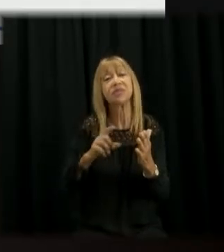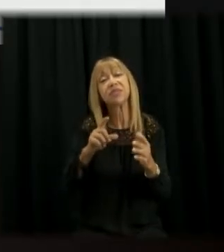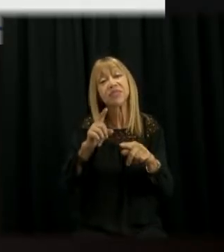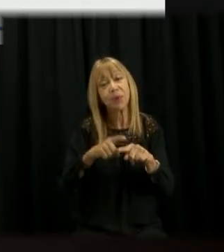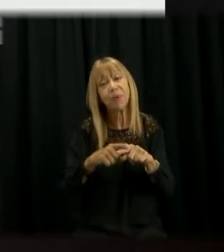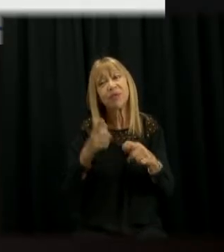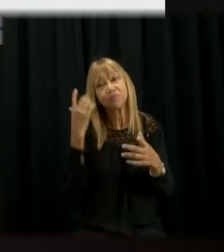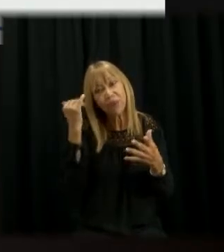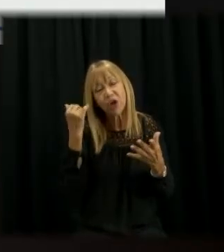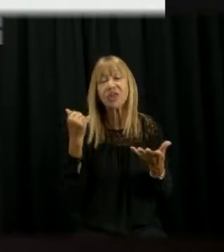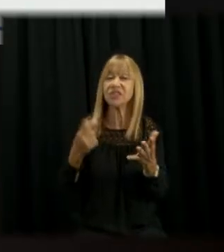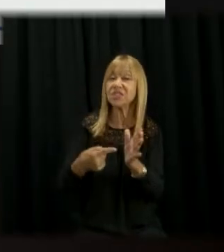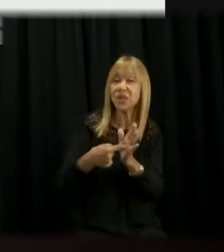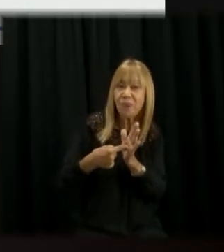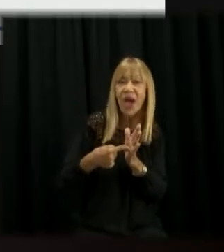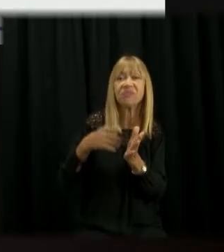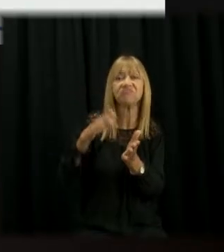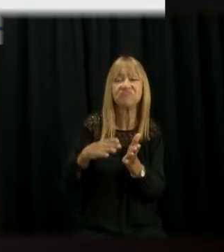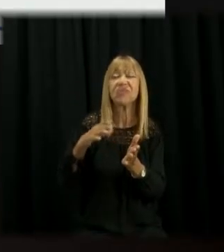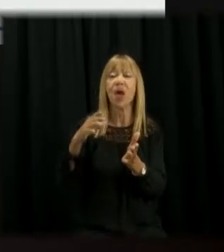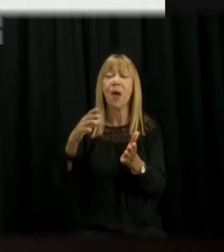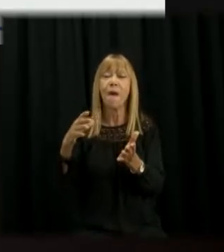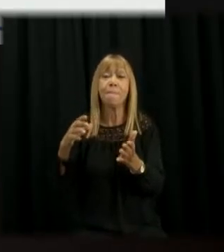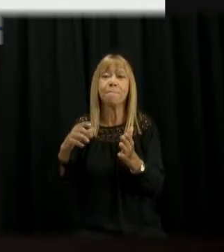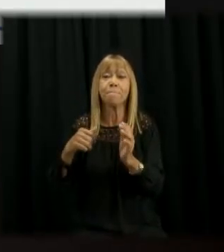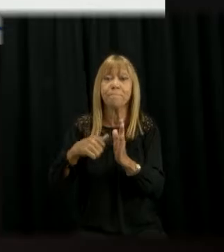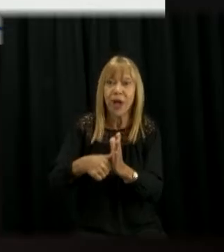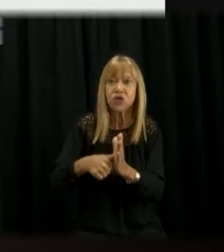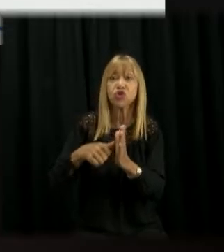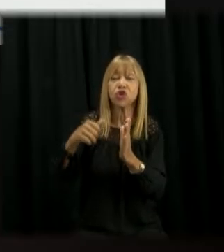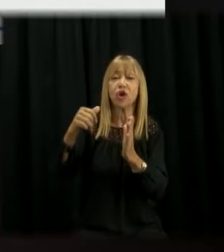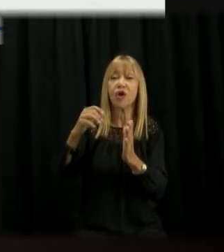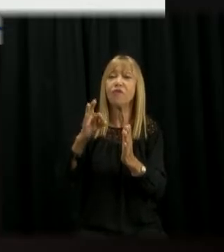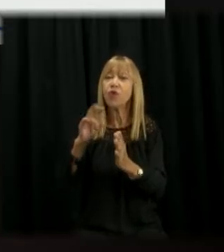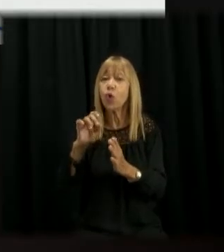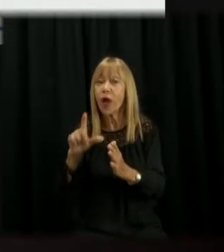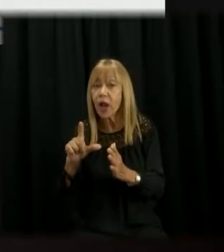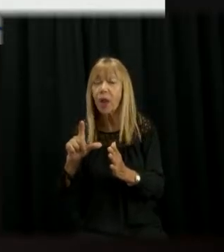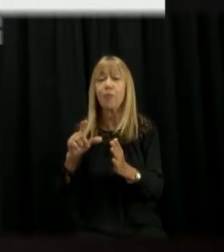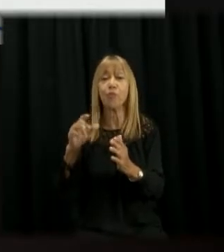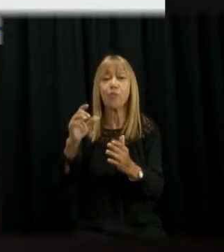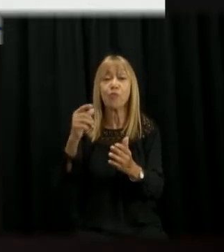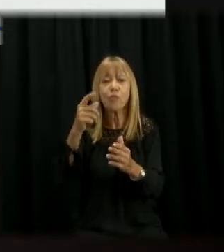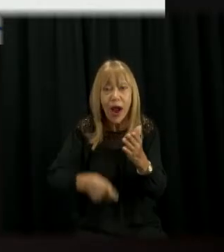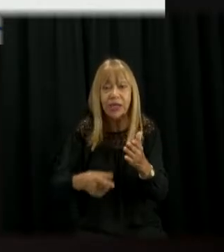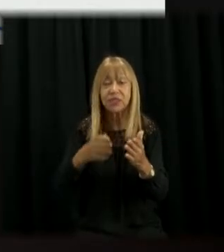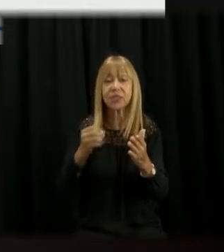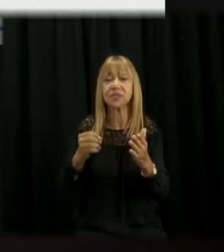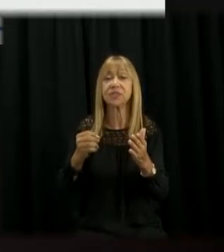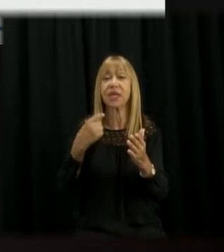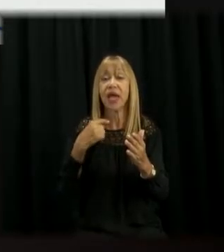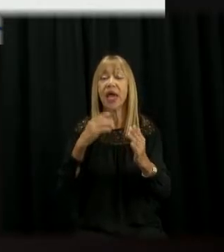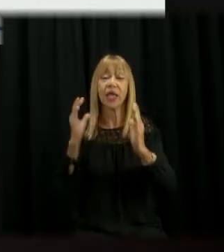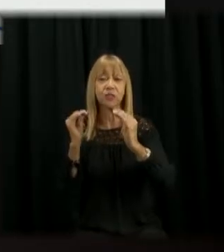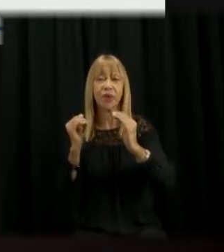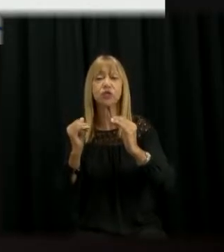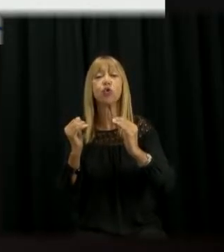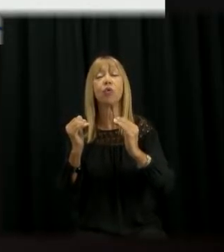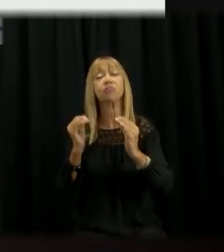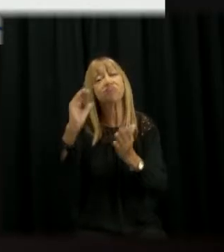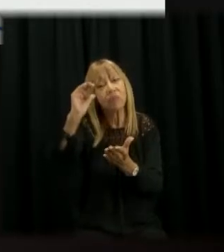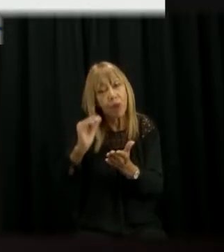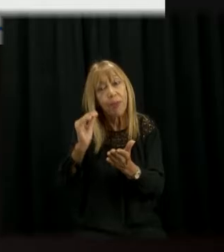anterior. Y se debe a la reducción en la demanda, menos la baja de precios en combustibles en el mundo, y que se